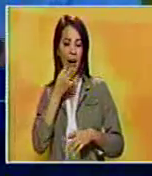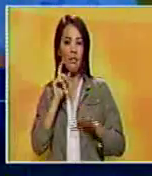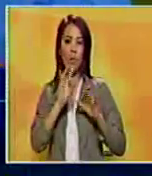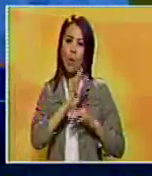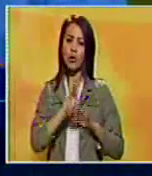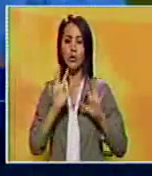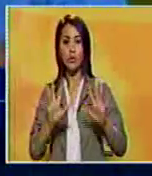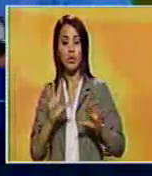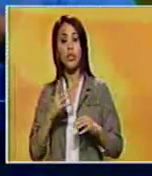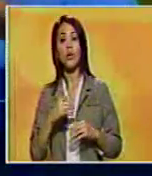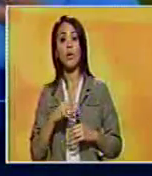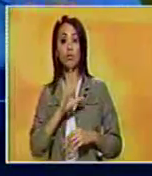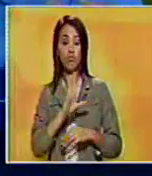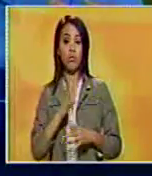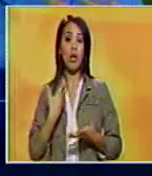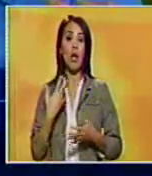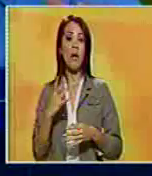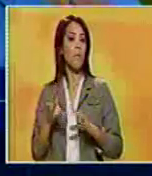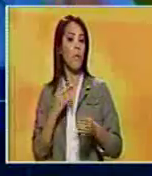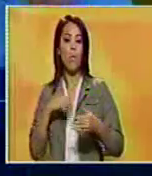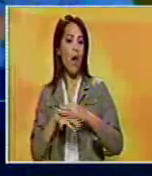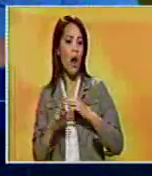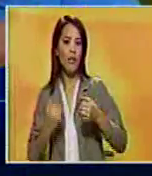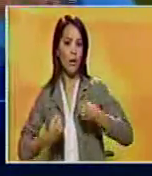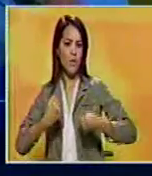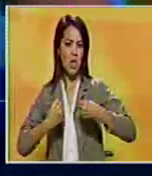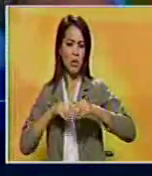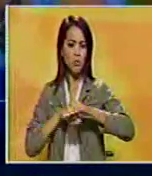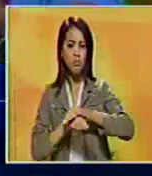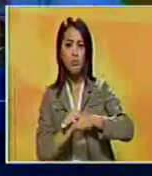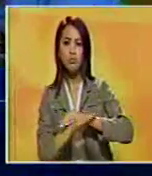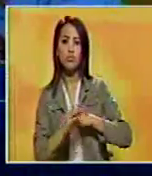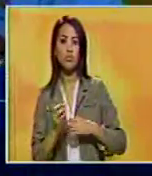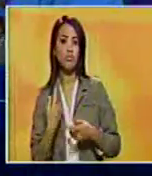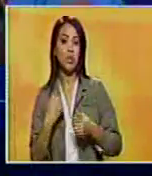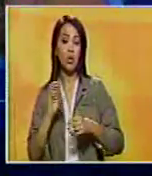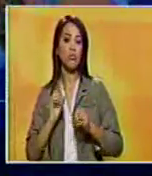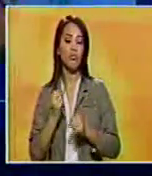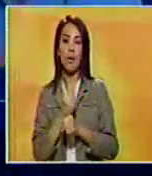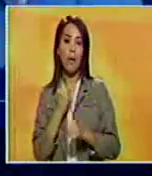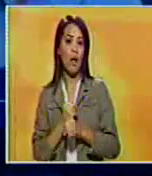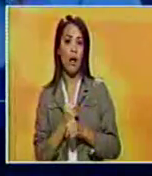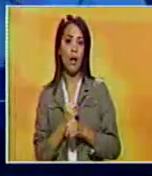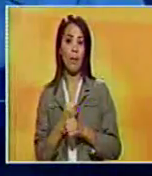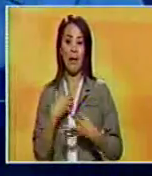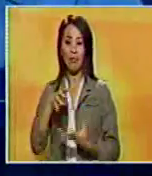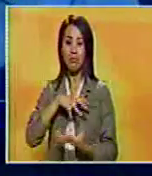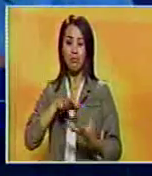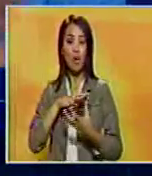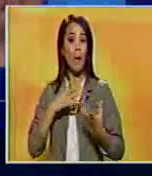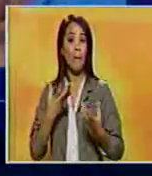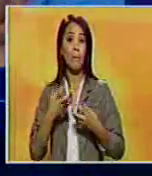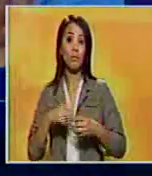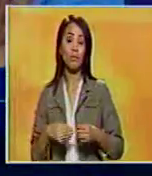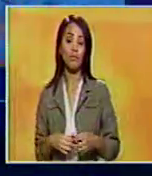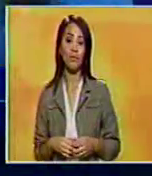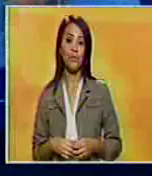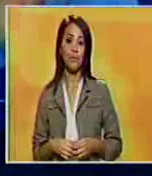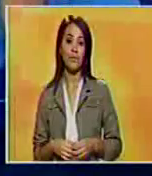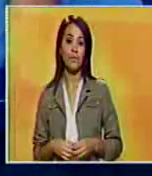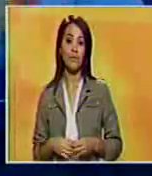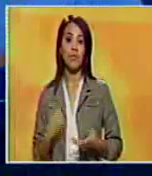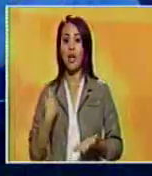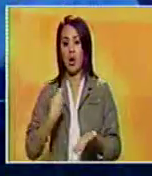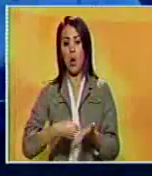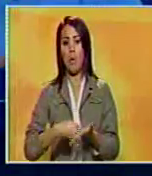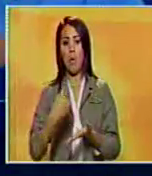las recogen para crear la crisis y luego quedar como grandes salvadores cuando llegan con los transportes, pero cobran, bueno, lo que les da